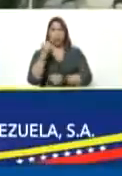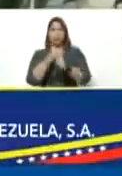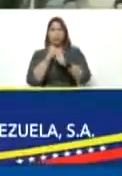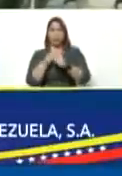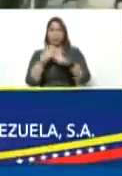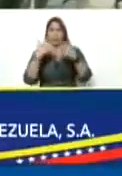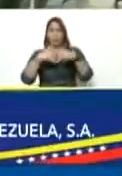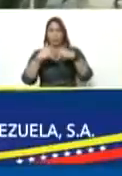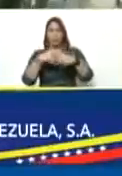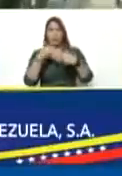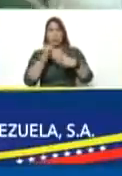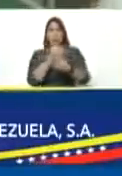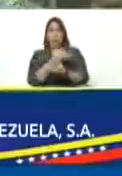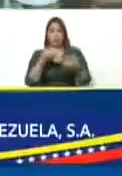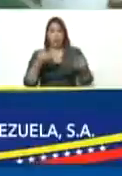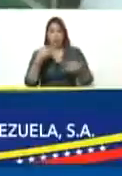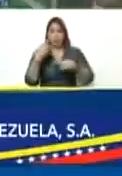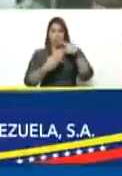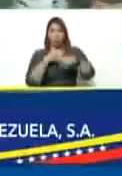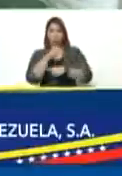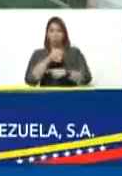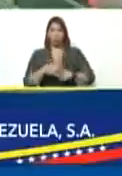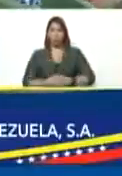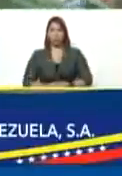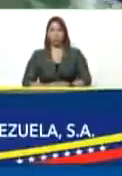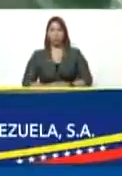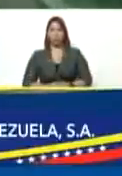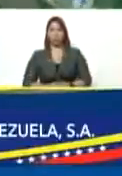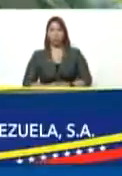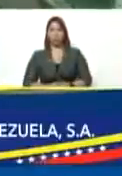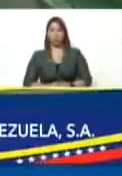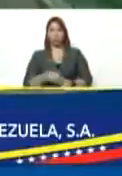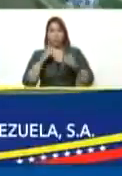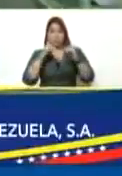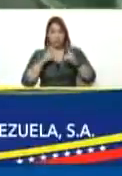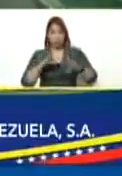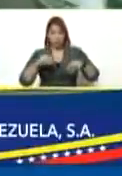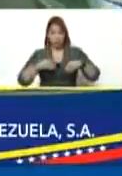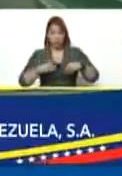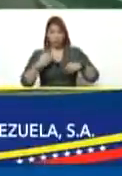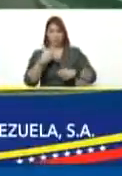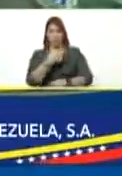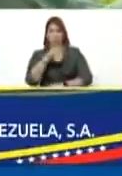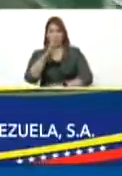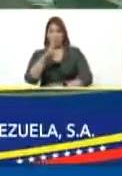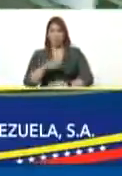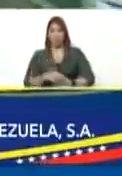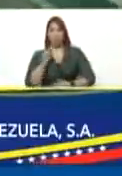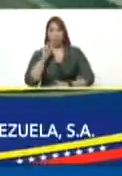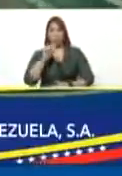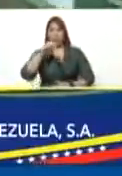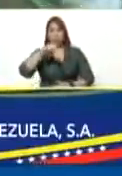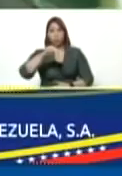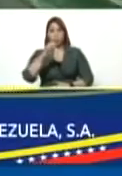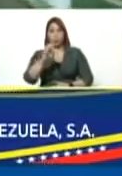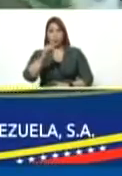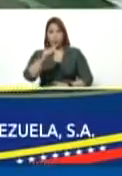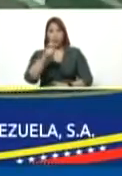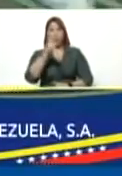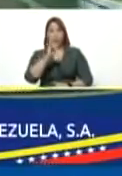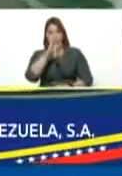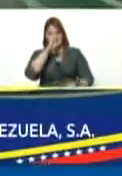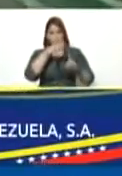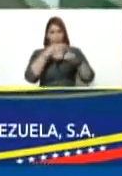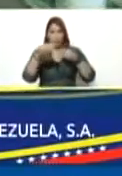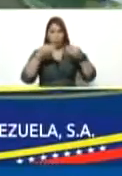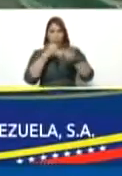ahí está el éxito de esta revolución, de esta decisión que tomamos, las 3R.net, ahí está el